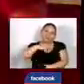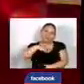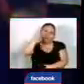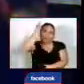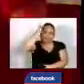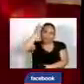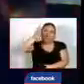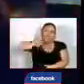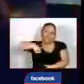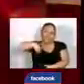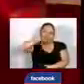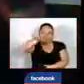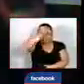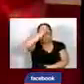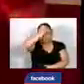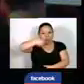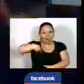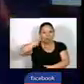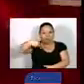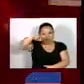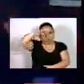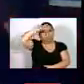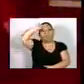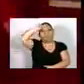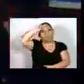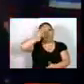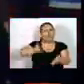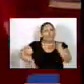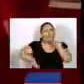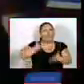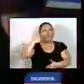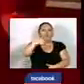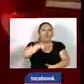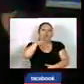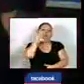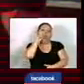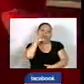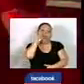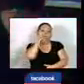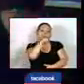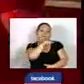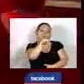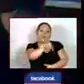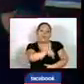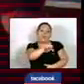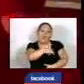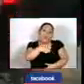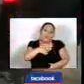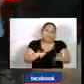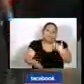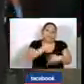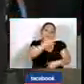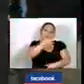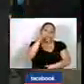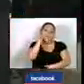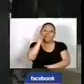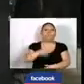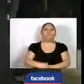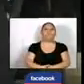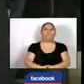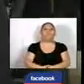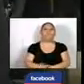que sí cometí una estupidez en tal vez decir algo ¿verdad? que no debía haber dicho. En el